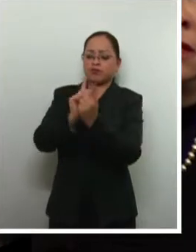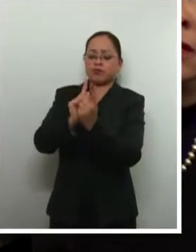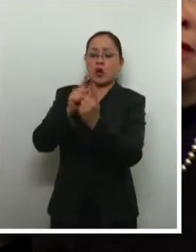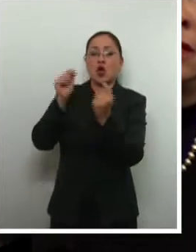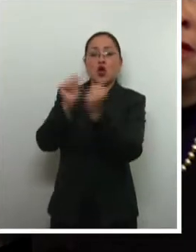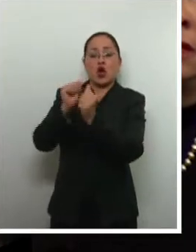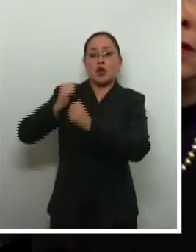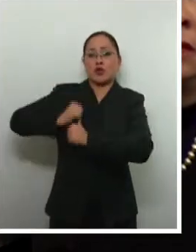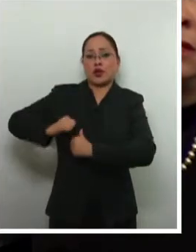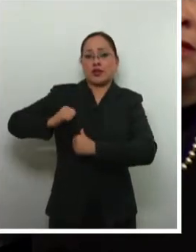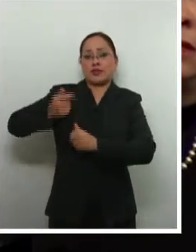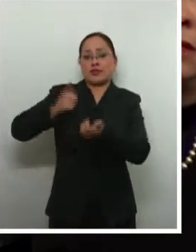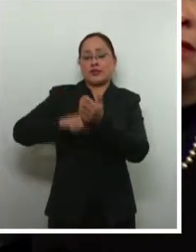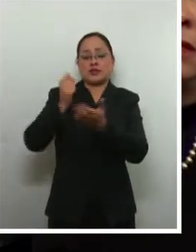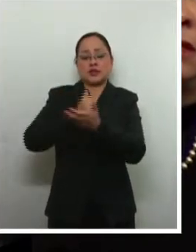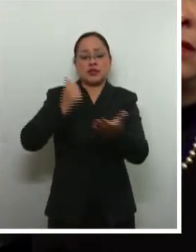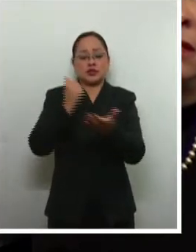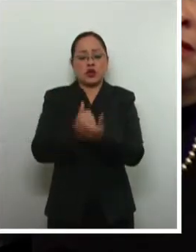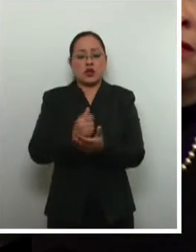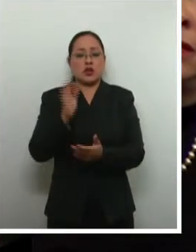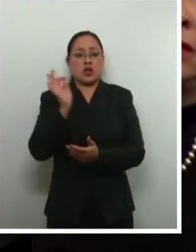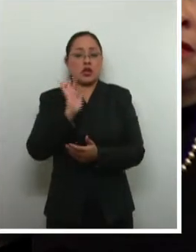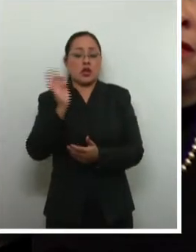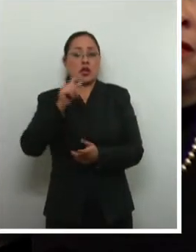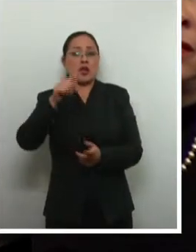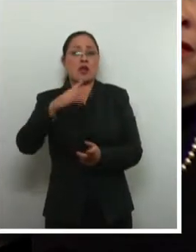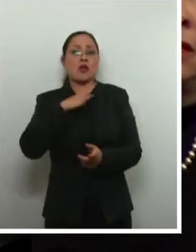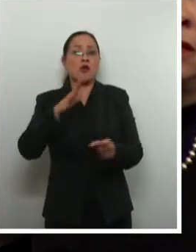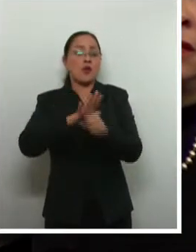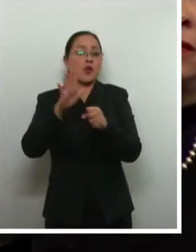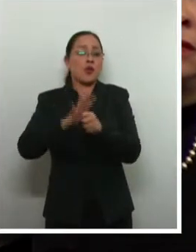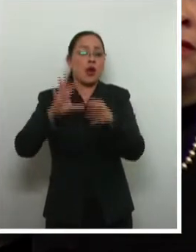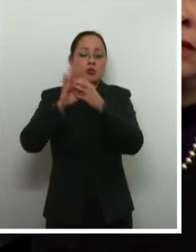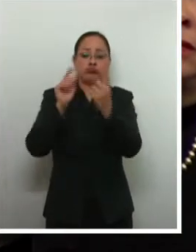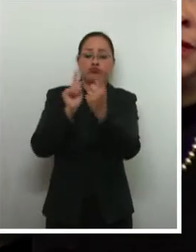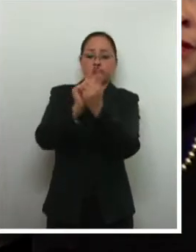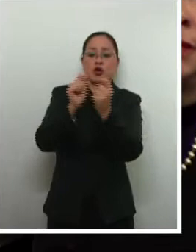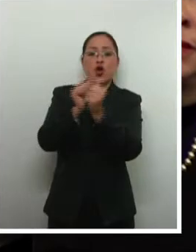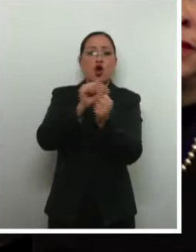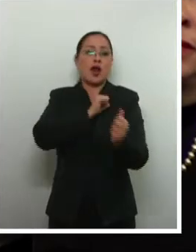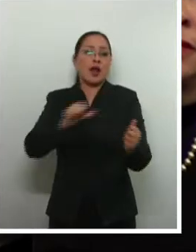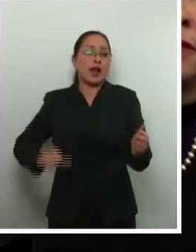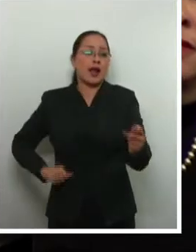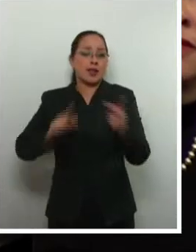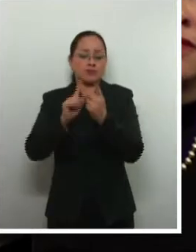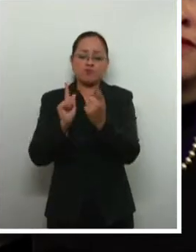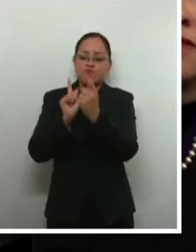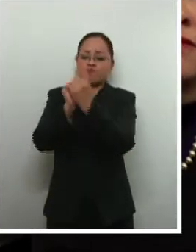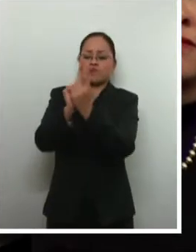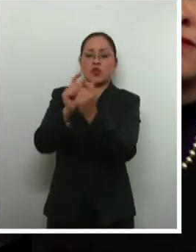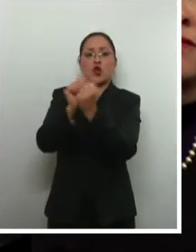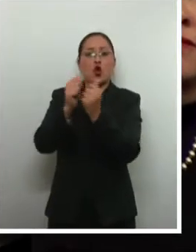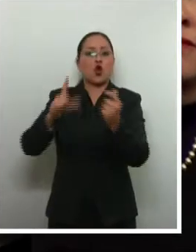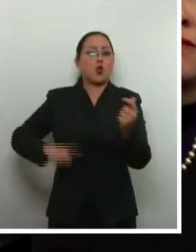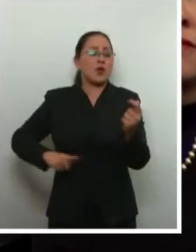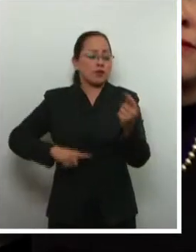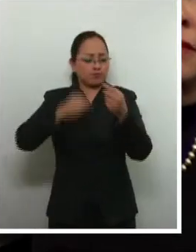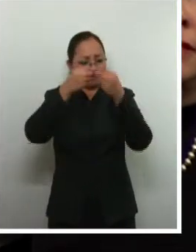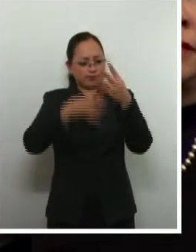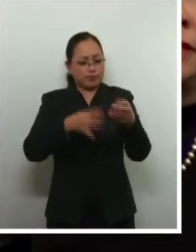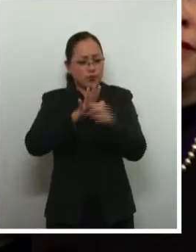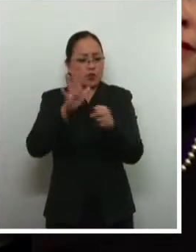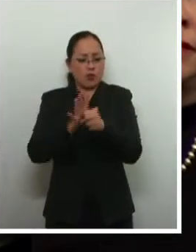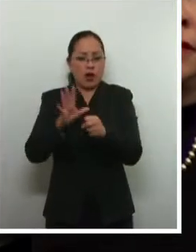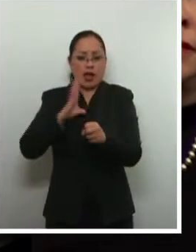con las autoridades de la ciudad, una interlocución directa con las alcaldías, directa con el gobierno, sin necesidad